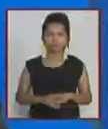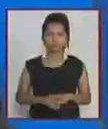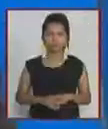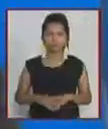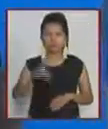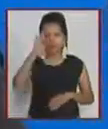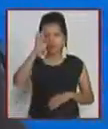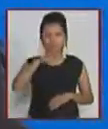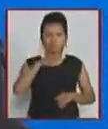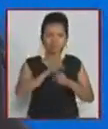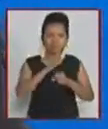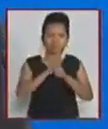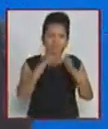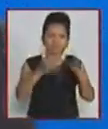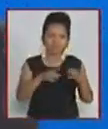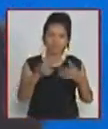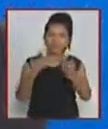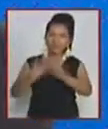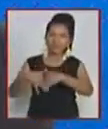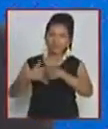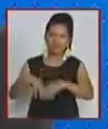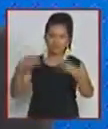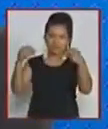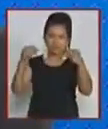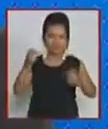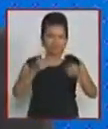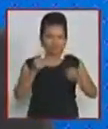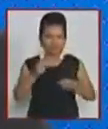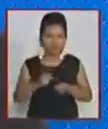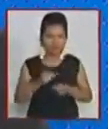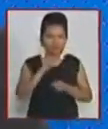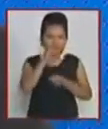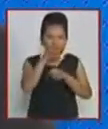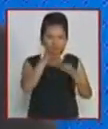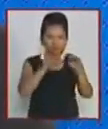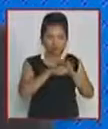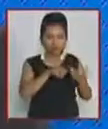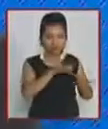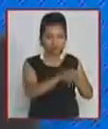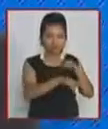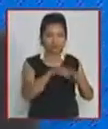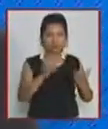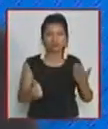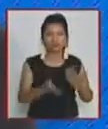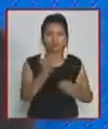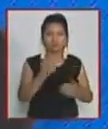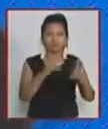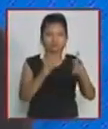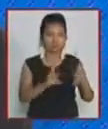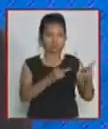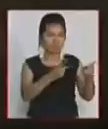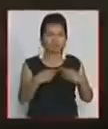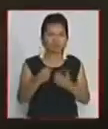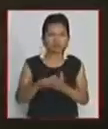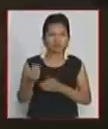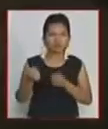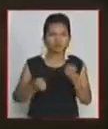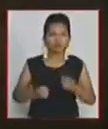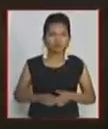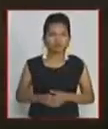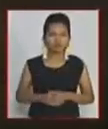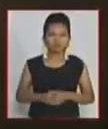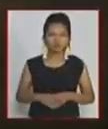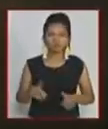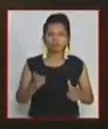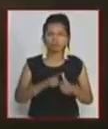El empleado de una empresa importadora de motorizados ha sido aprehendido tras intentar estafar a uno de sus clientes. En